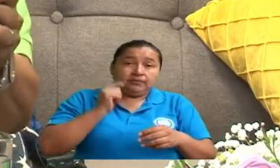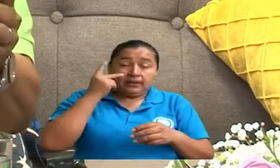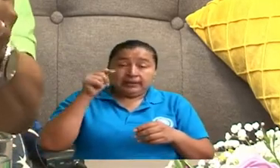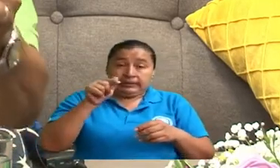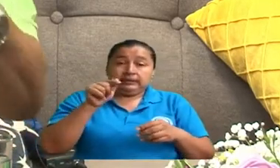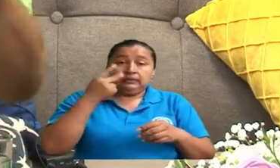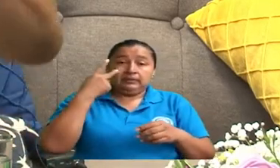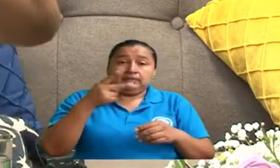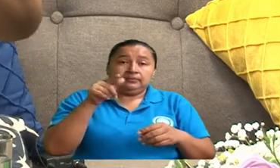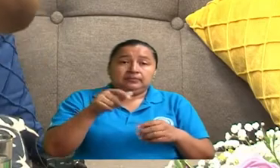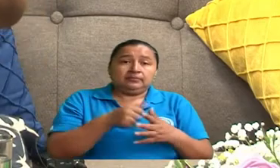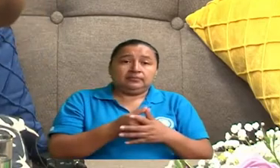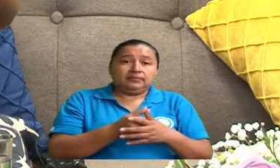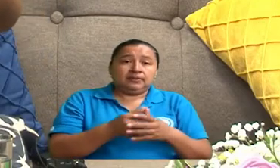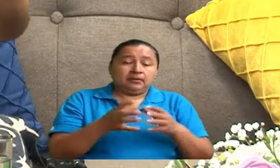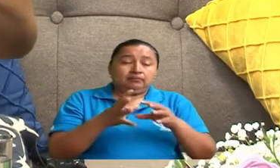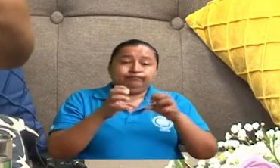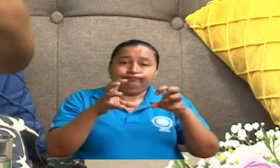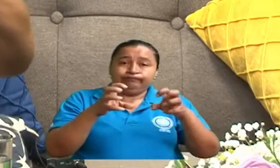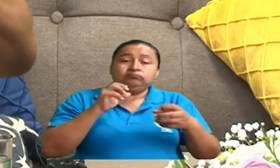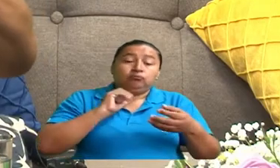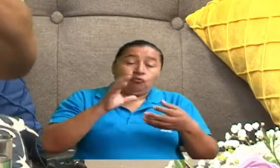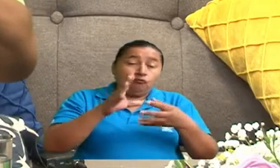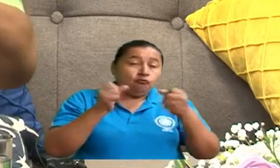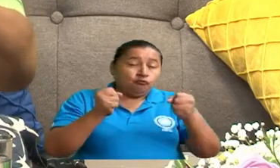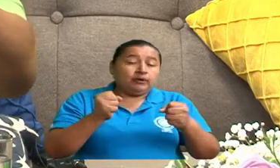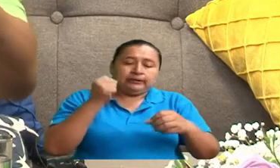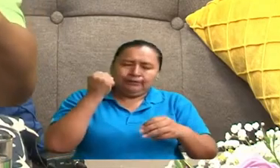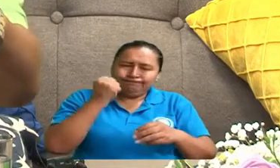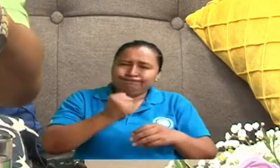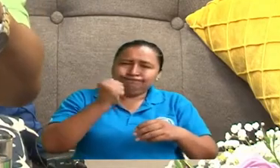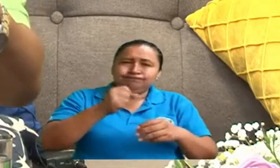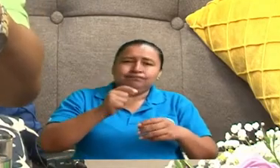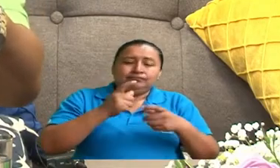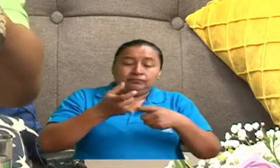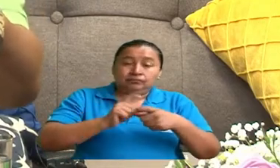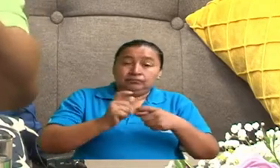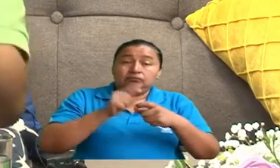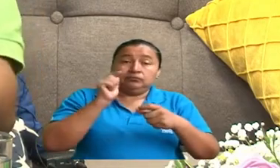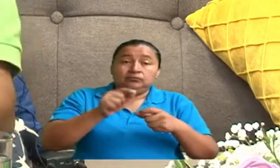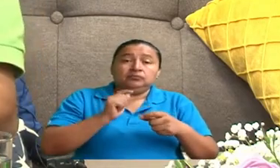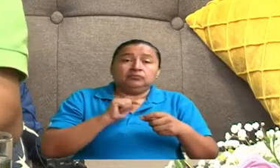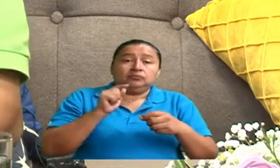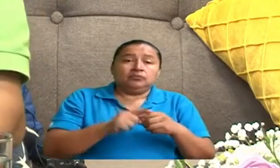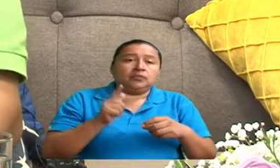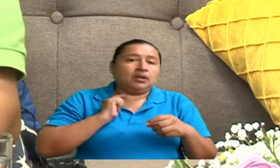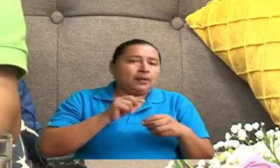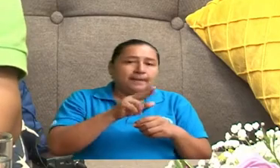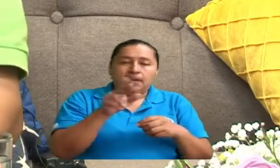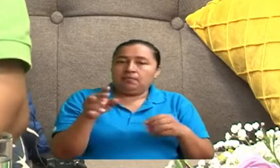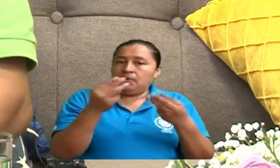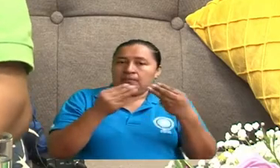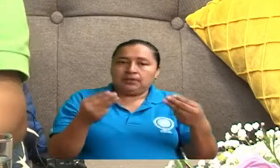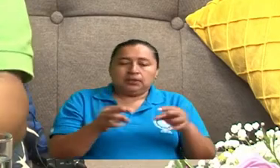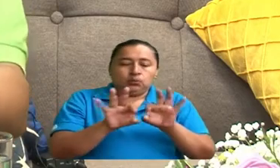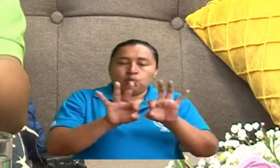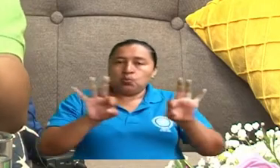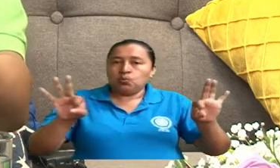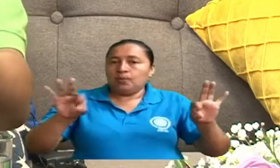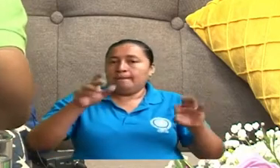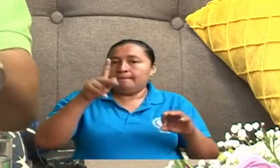¿verdad? Una bomba resistente totalmente, ¿verdad? Esta bomba lleva el mismo elemento del tubo, su